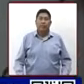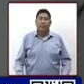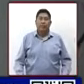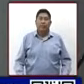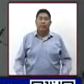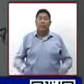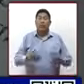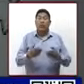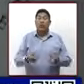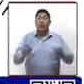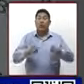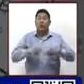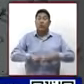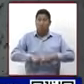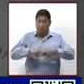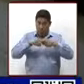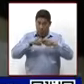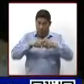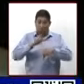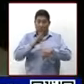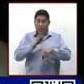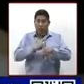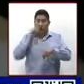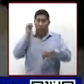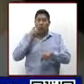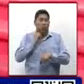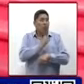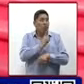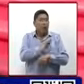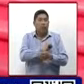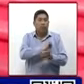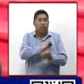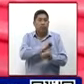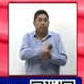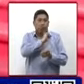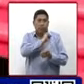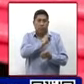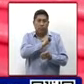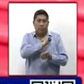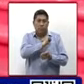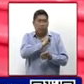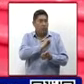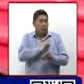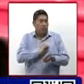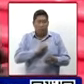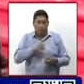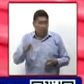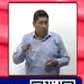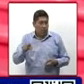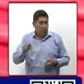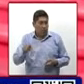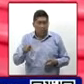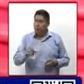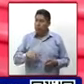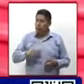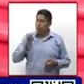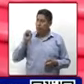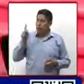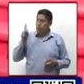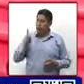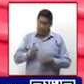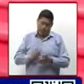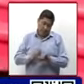Cuando se ha suspendido el proceso, se ha convocado a una notaria para que se guarde bajo responsabilidad de